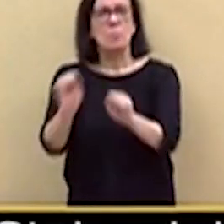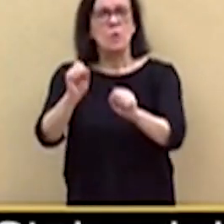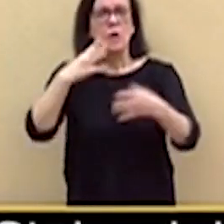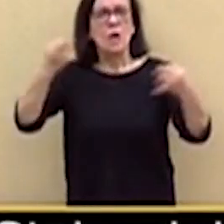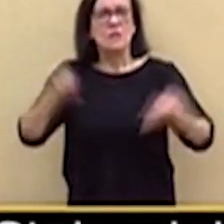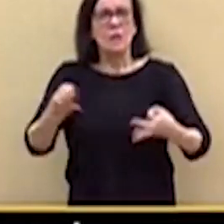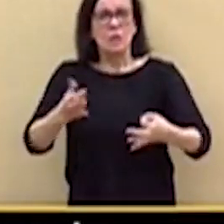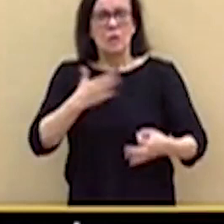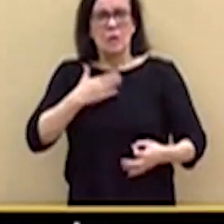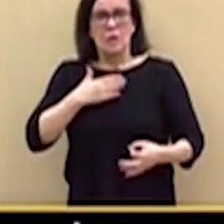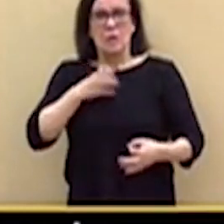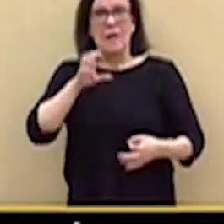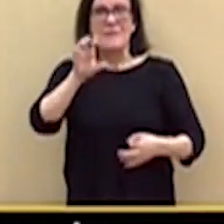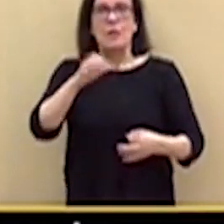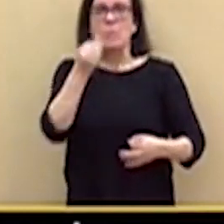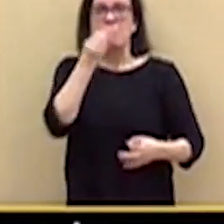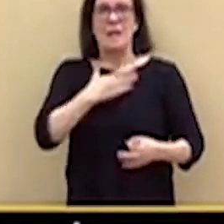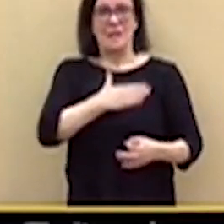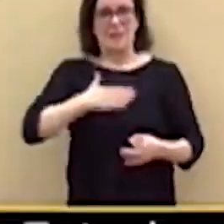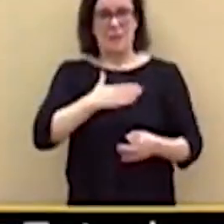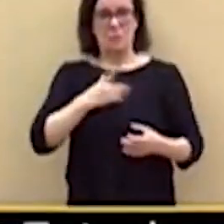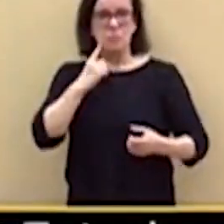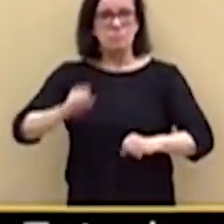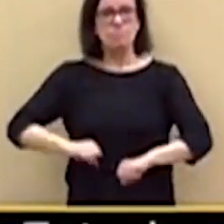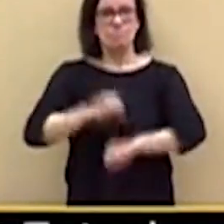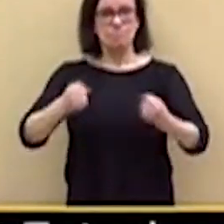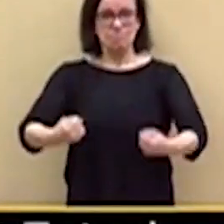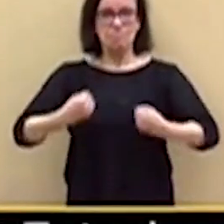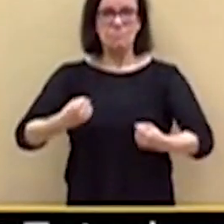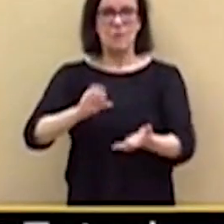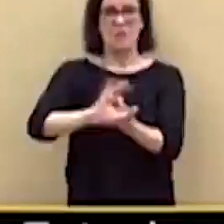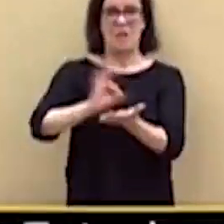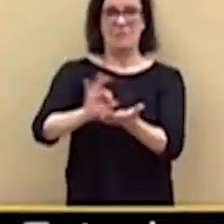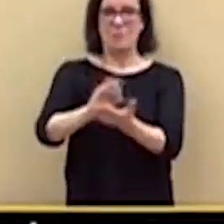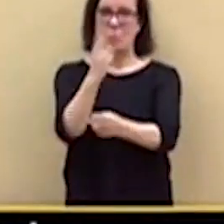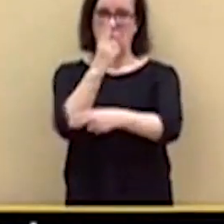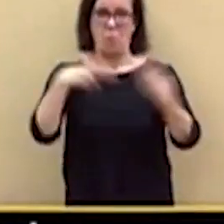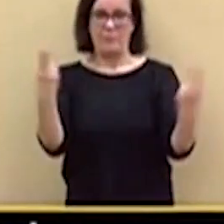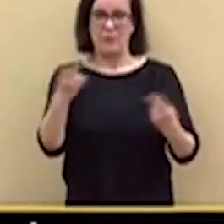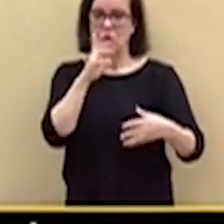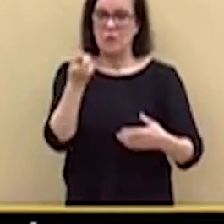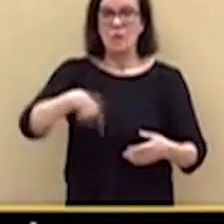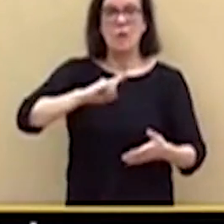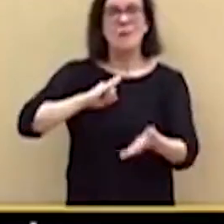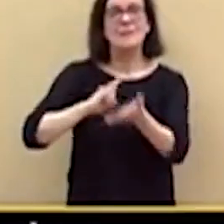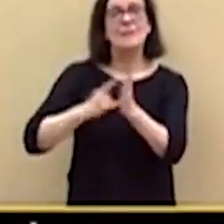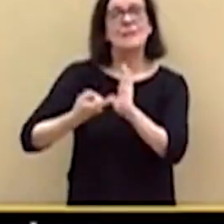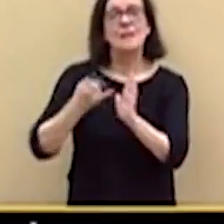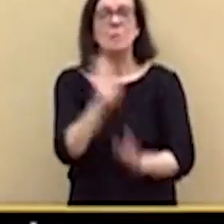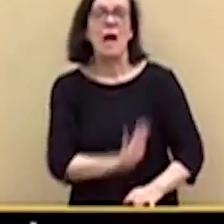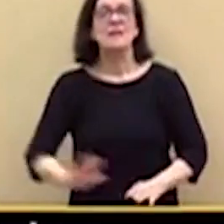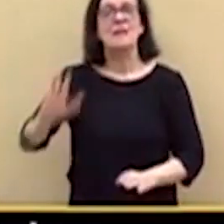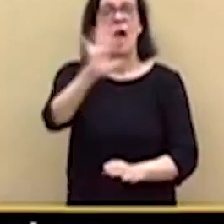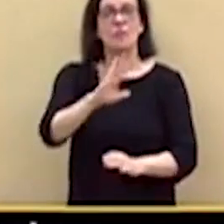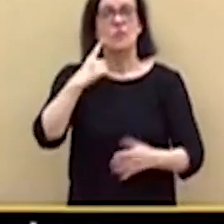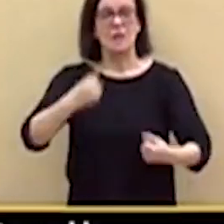estado del bienestar, hacia el fortalecimiento de los servicios públicos y de nuestro sistema nacional de salud,